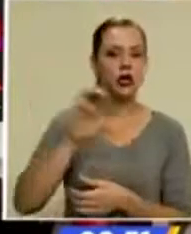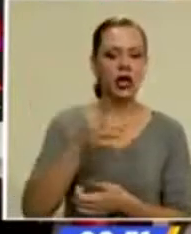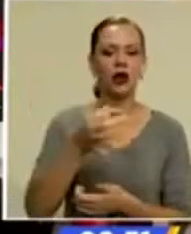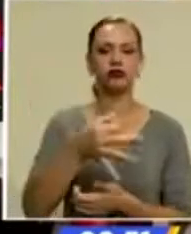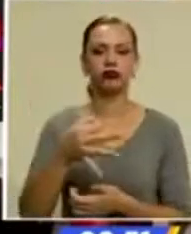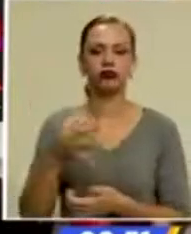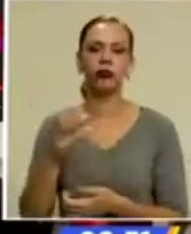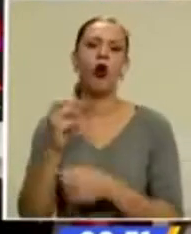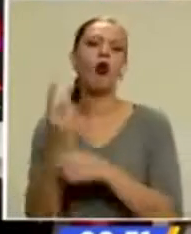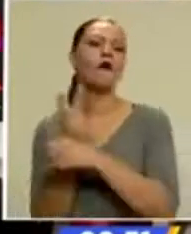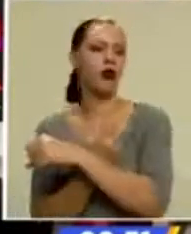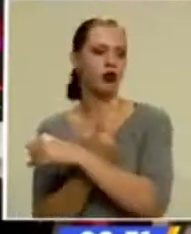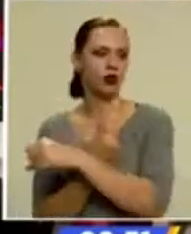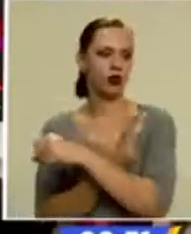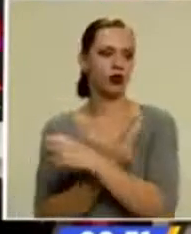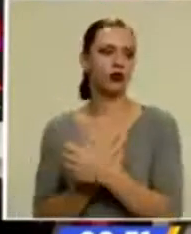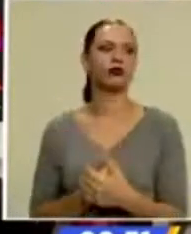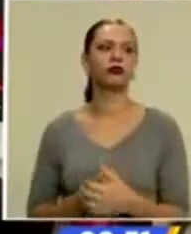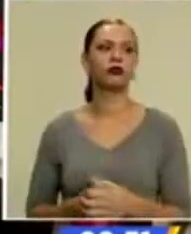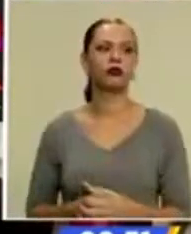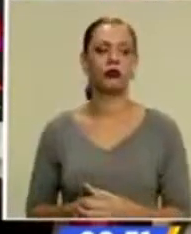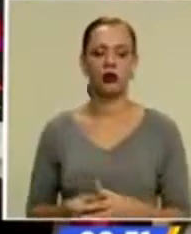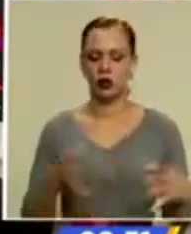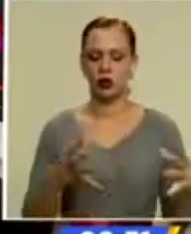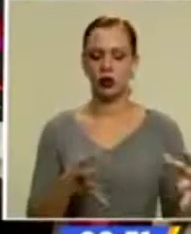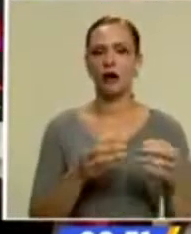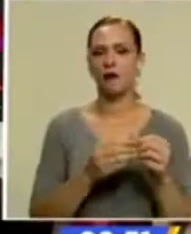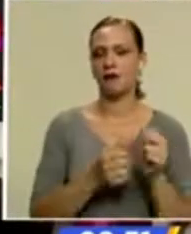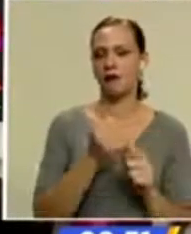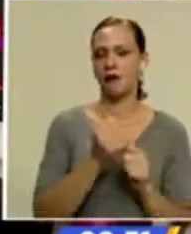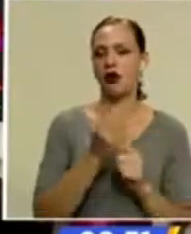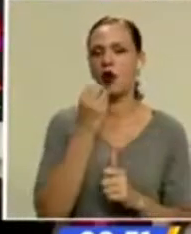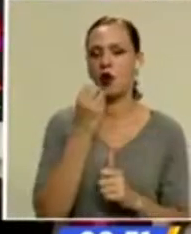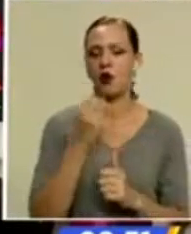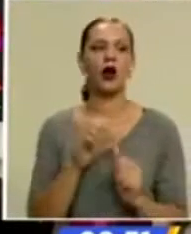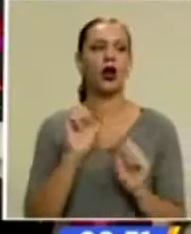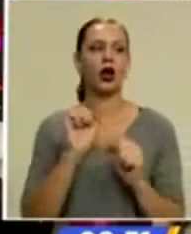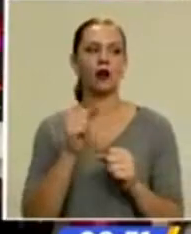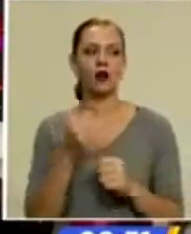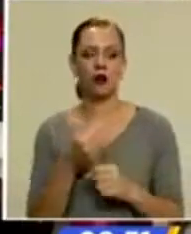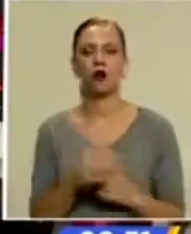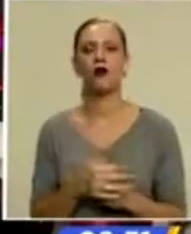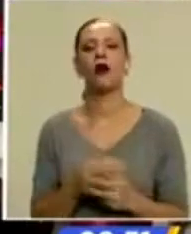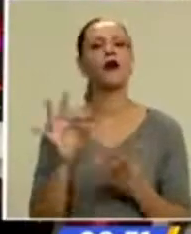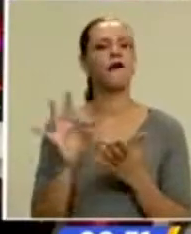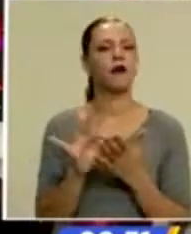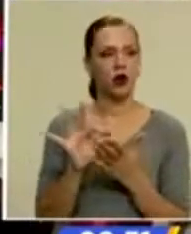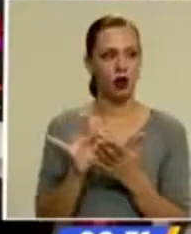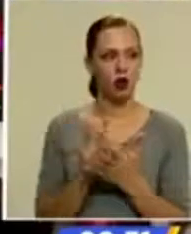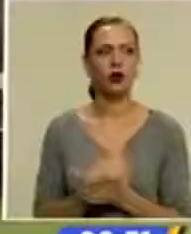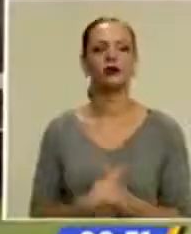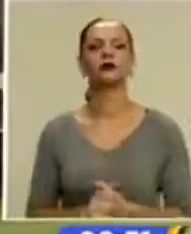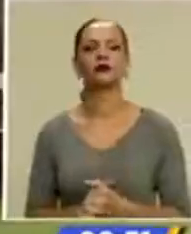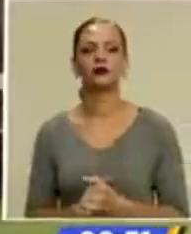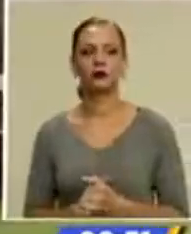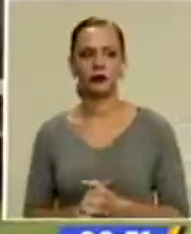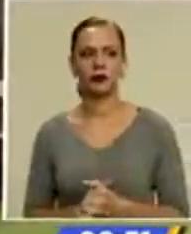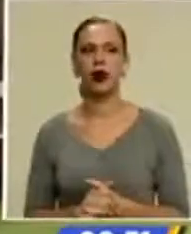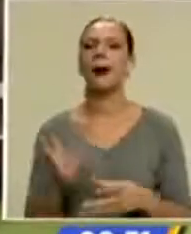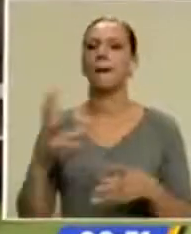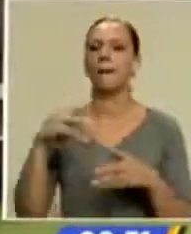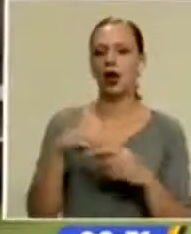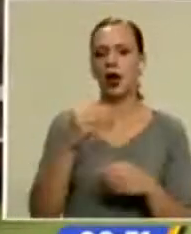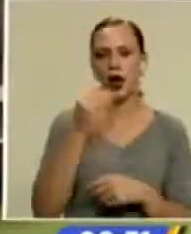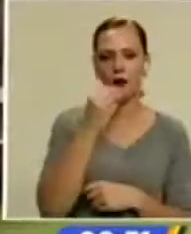o verduras, pueden ser. En la parte que es lo que mayor consumimos, entonces podemos poner... Y tenemos frijoles. Frijoles, ¿verdad? Que es parte